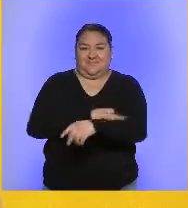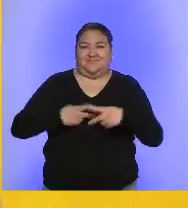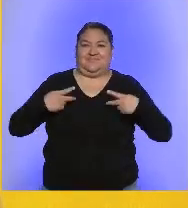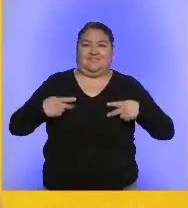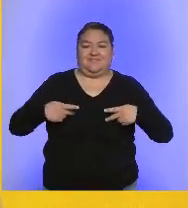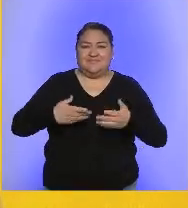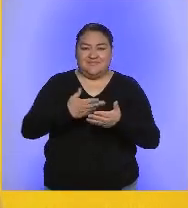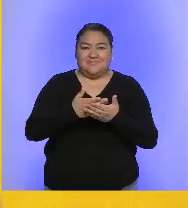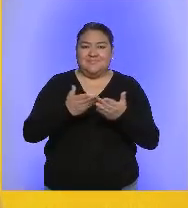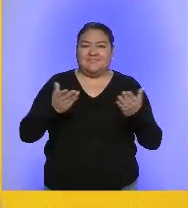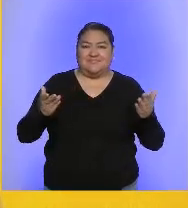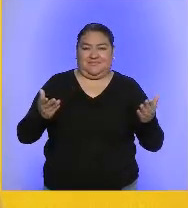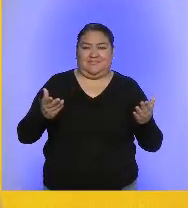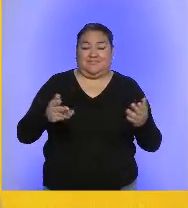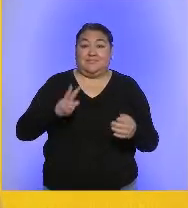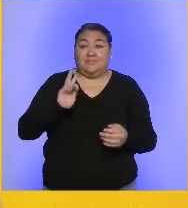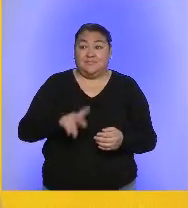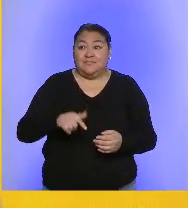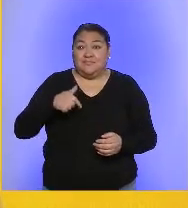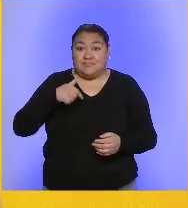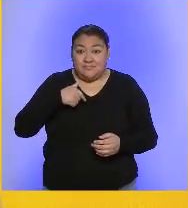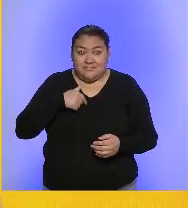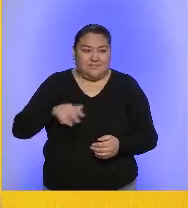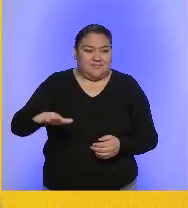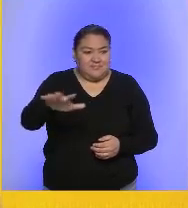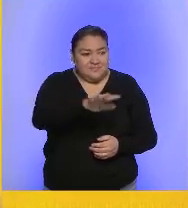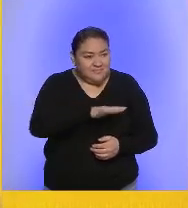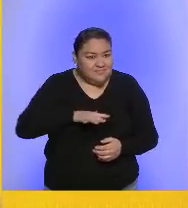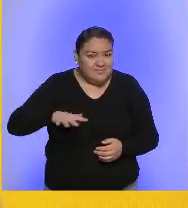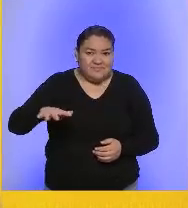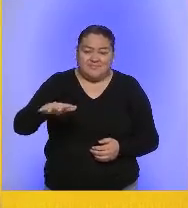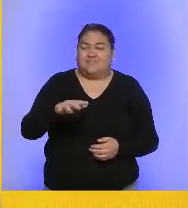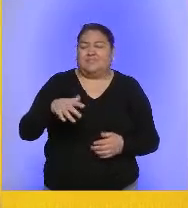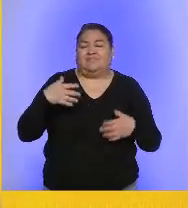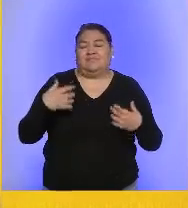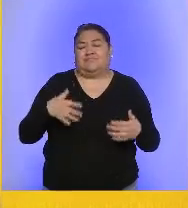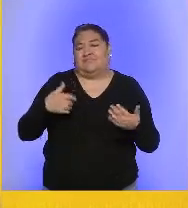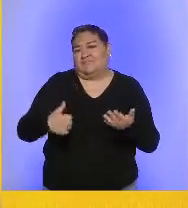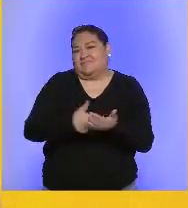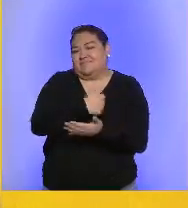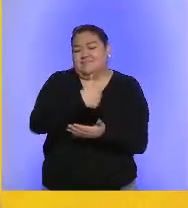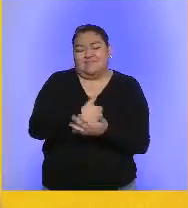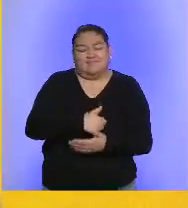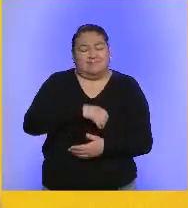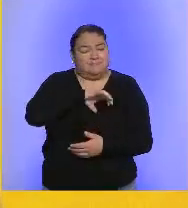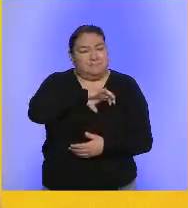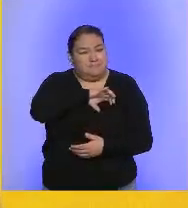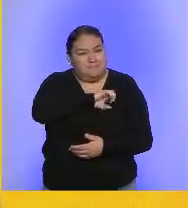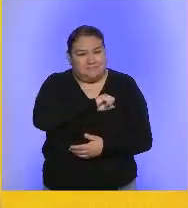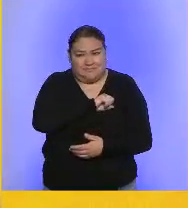maravillosa ciudad, tanto que me gustaría quedarme con ustedes posteriormente.